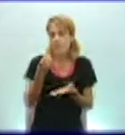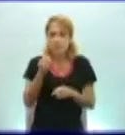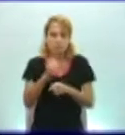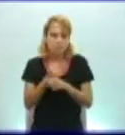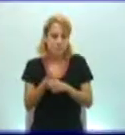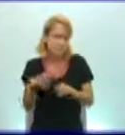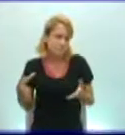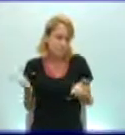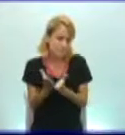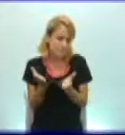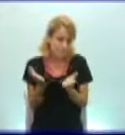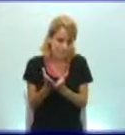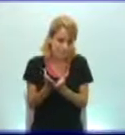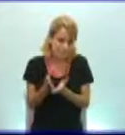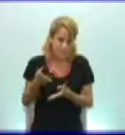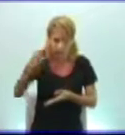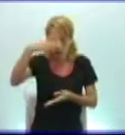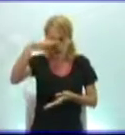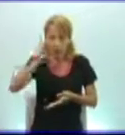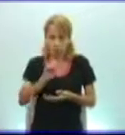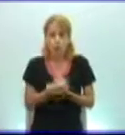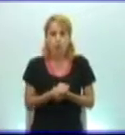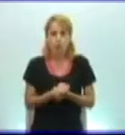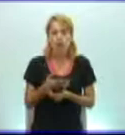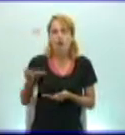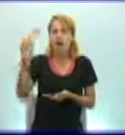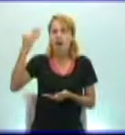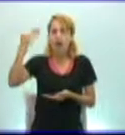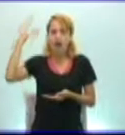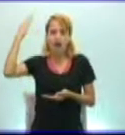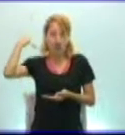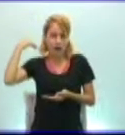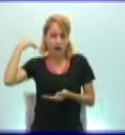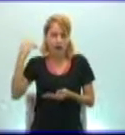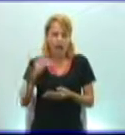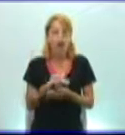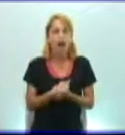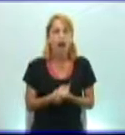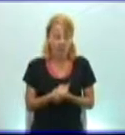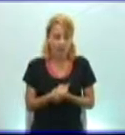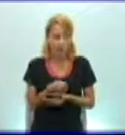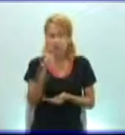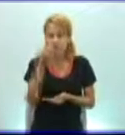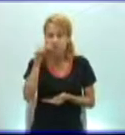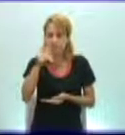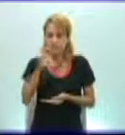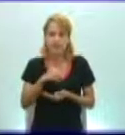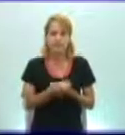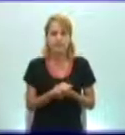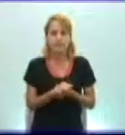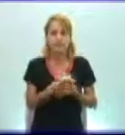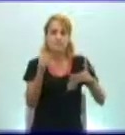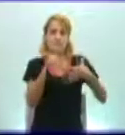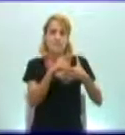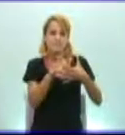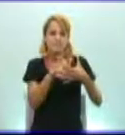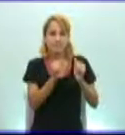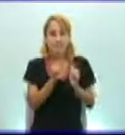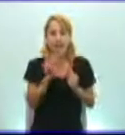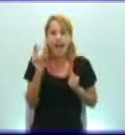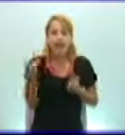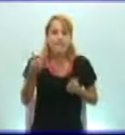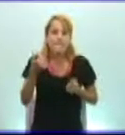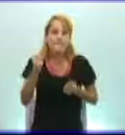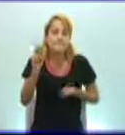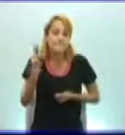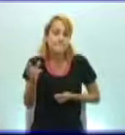con gran tradición histórica, ya que desde los aborígenes consumían esta raíz. Y la papa, que es el cuarto